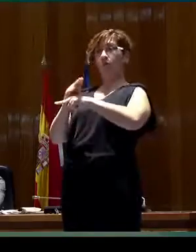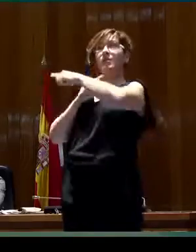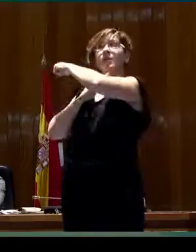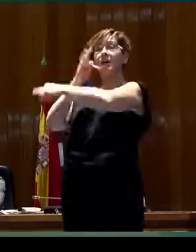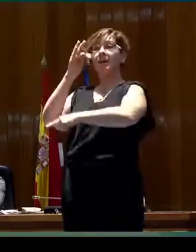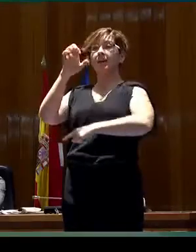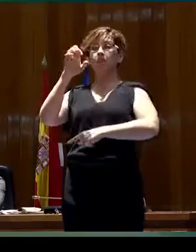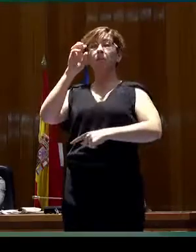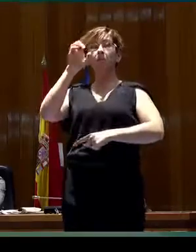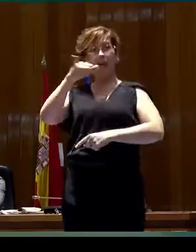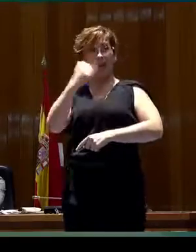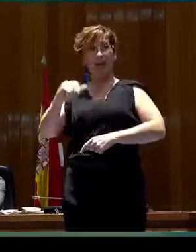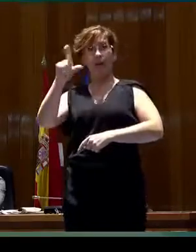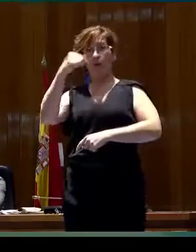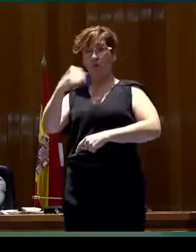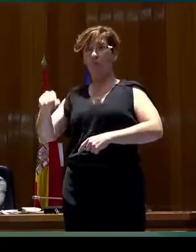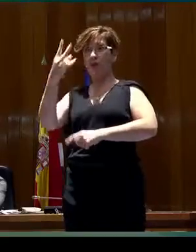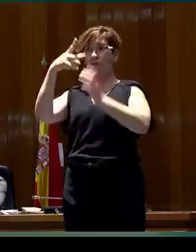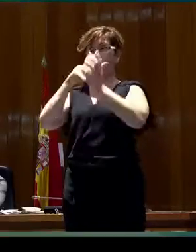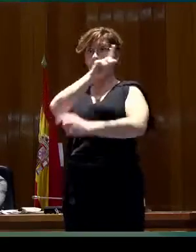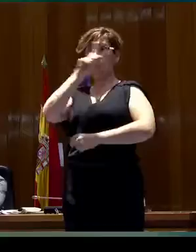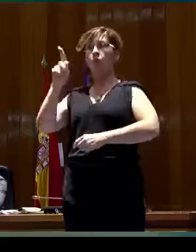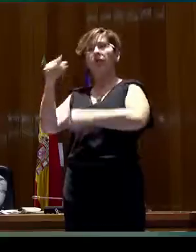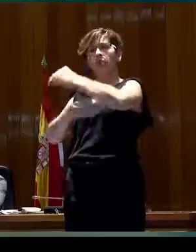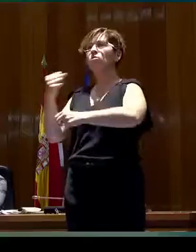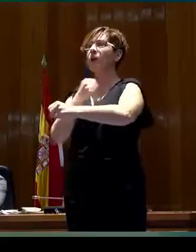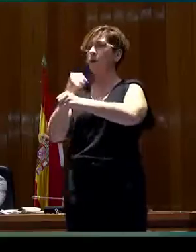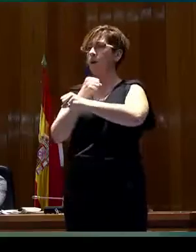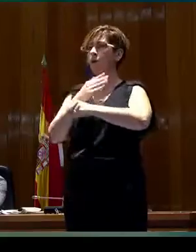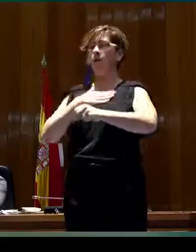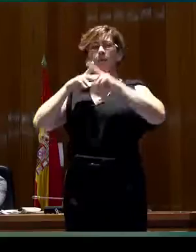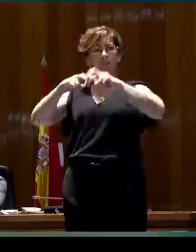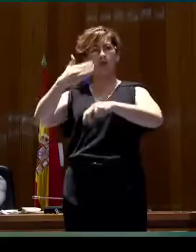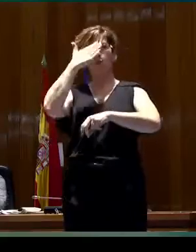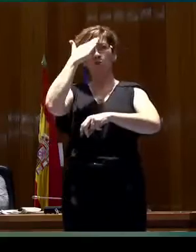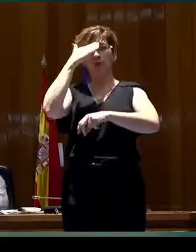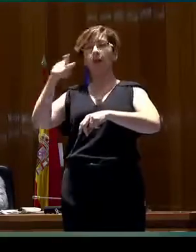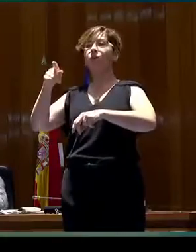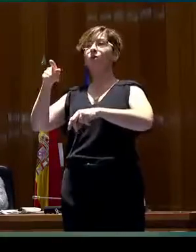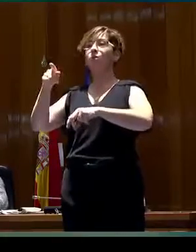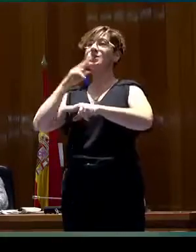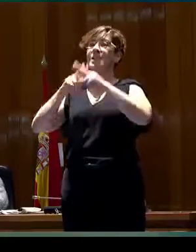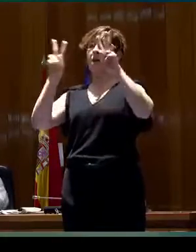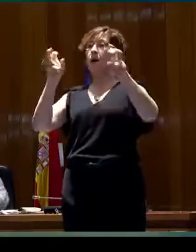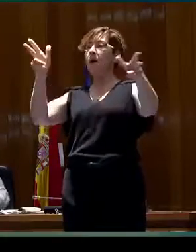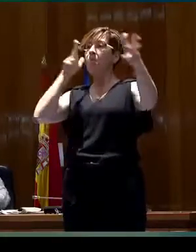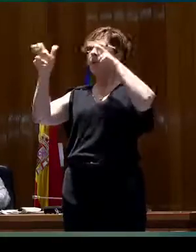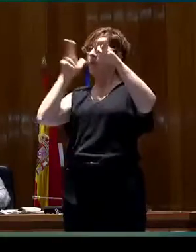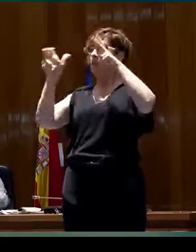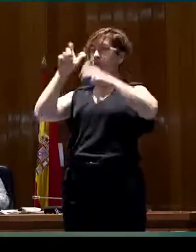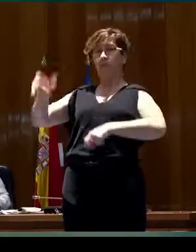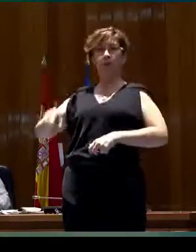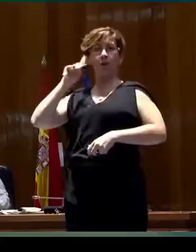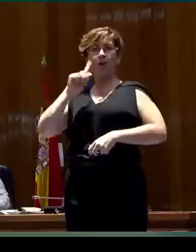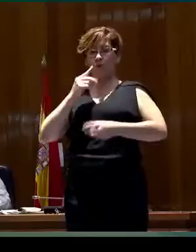del 2011, hizo un trabajo de investigación tutelado sobre la percepción visual de las personas sordas con un aparato que sabéis que